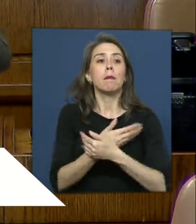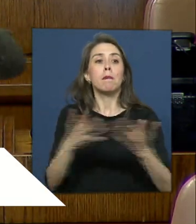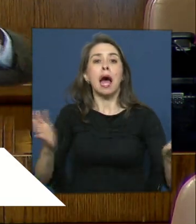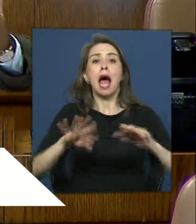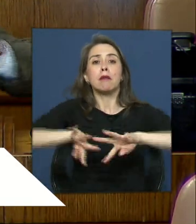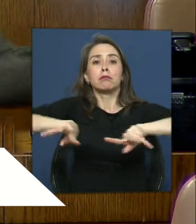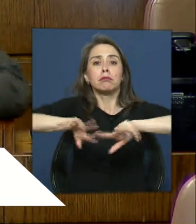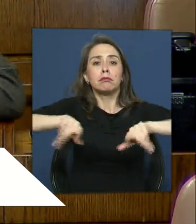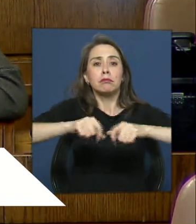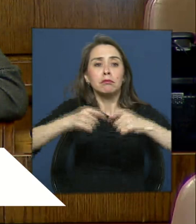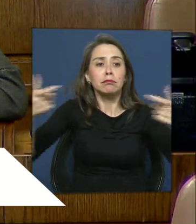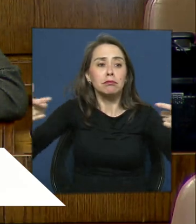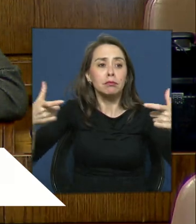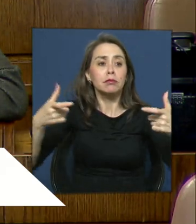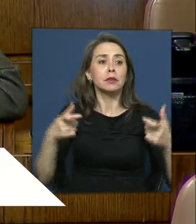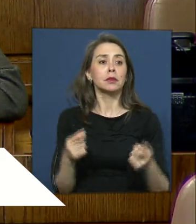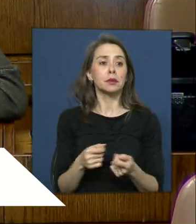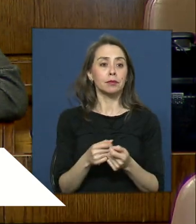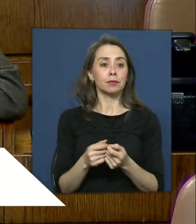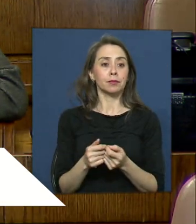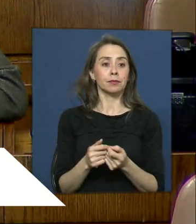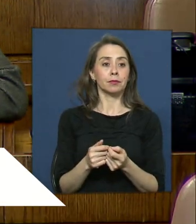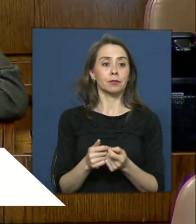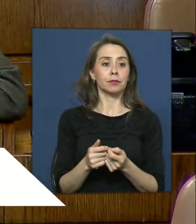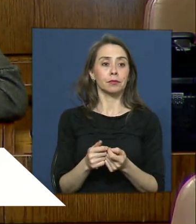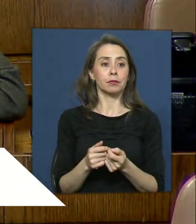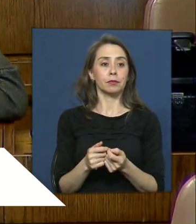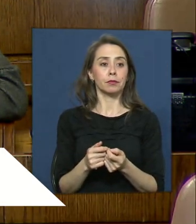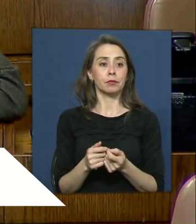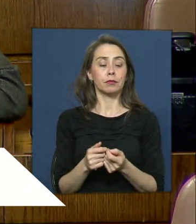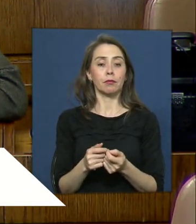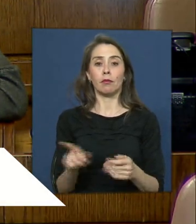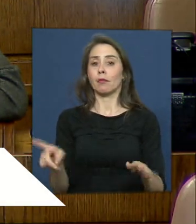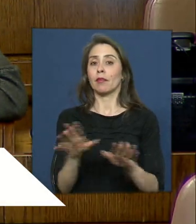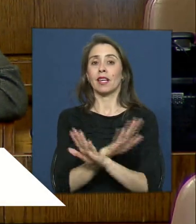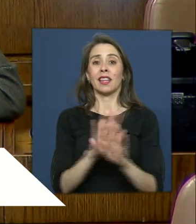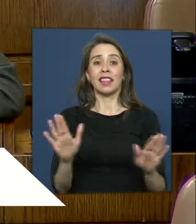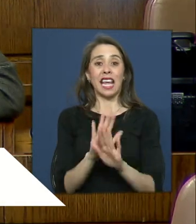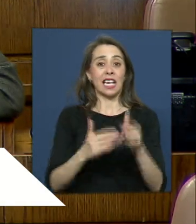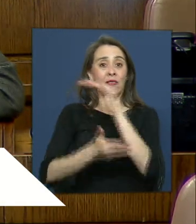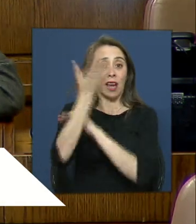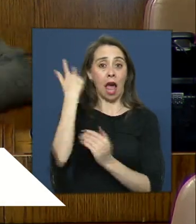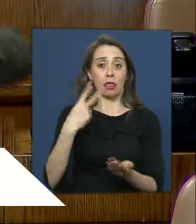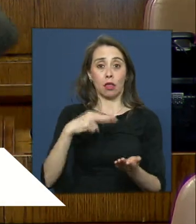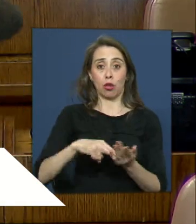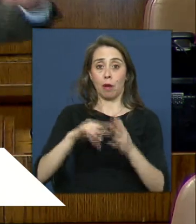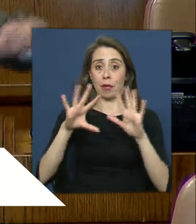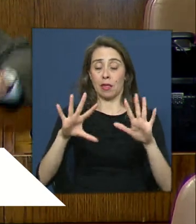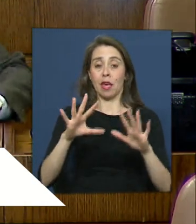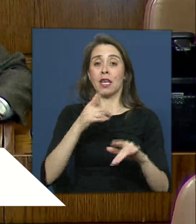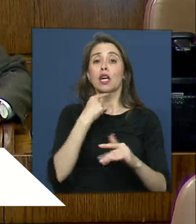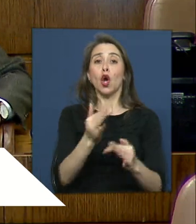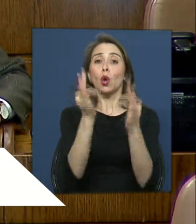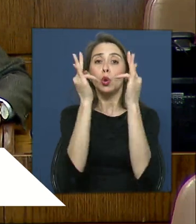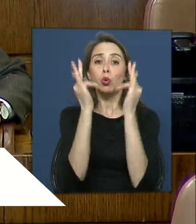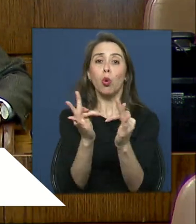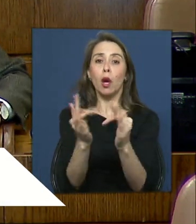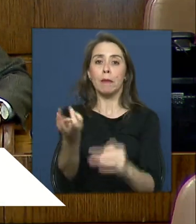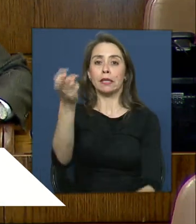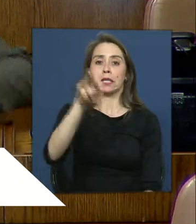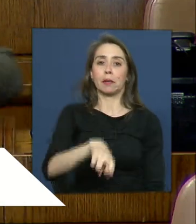permitió en la práctica, señor presidente, que ocurrieran terribles hechos que todos quisiéramos que nunca más vuelvan a